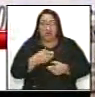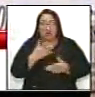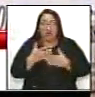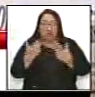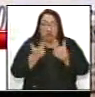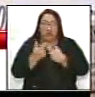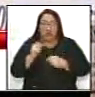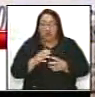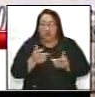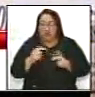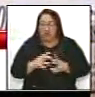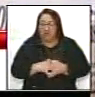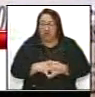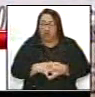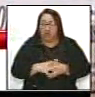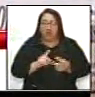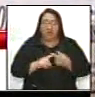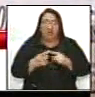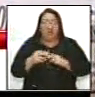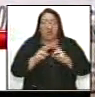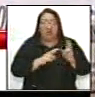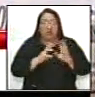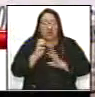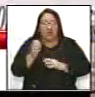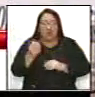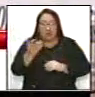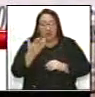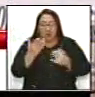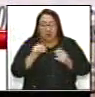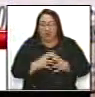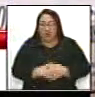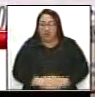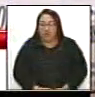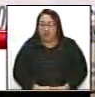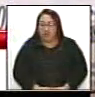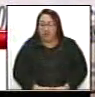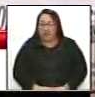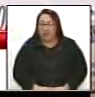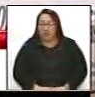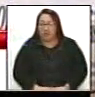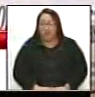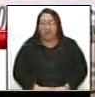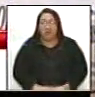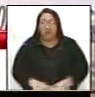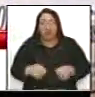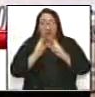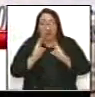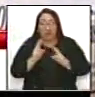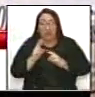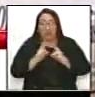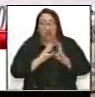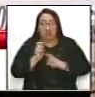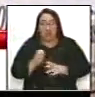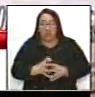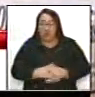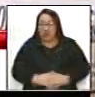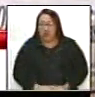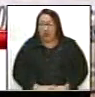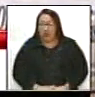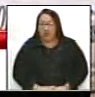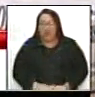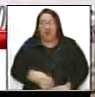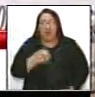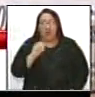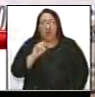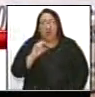terroristas. Y cuando desde Relaciones Exteriores se ha pedido una información, hay una respuesta de Relaciones Exteriores y la OEA dice